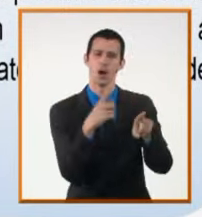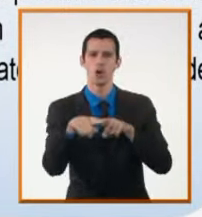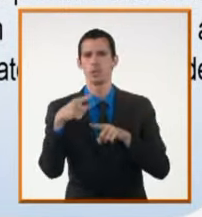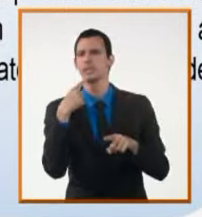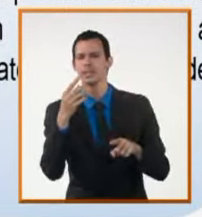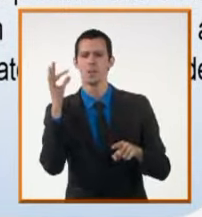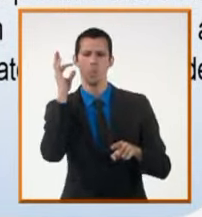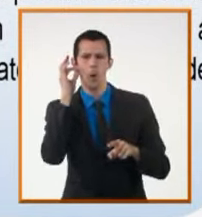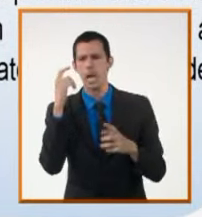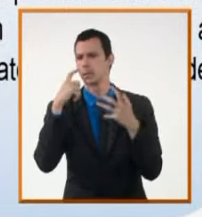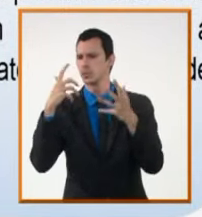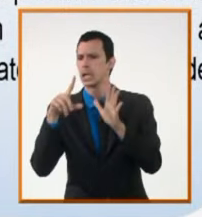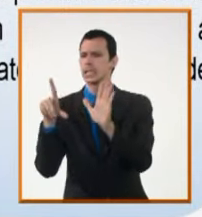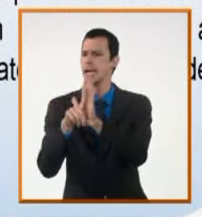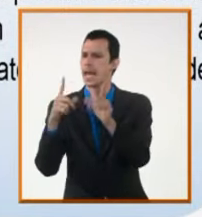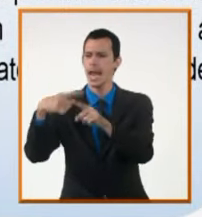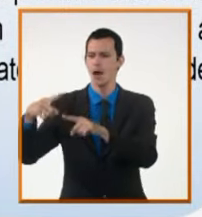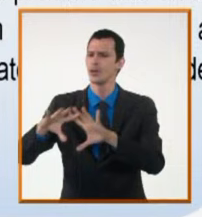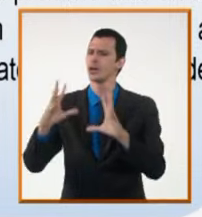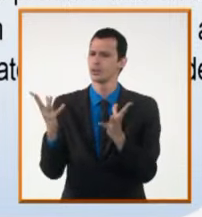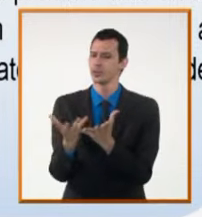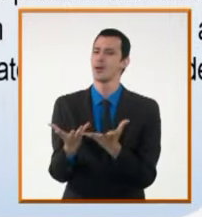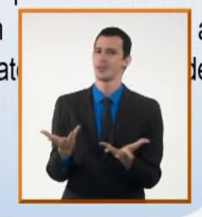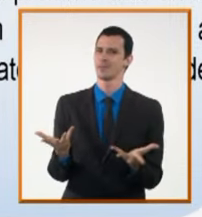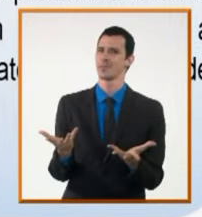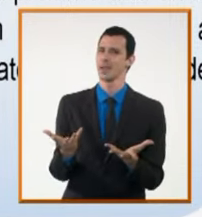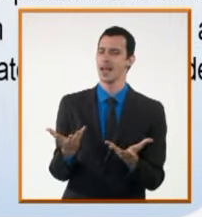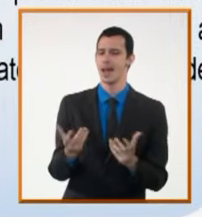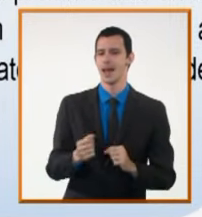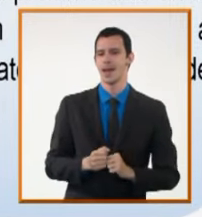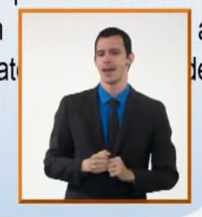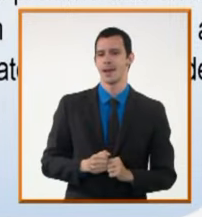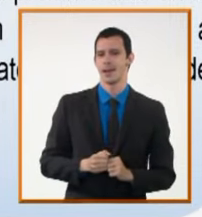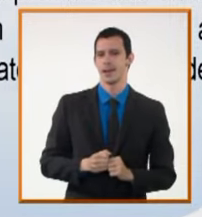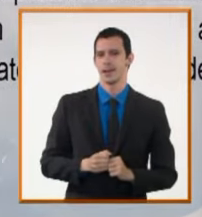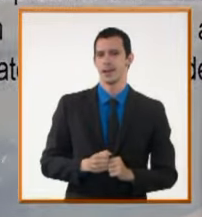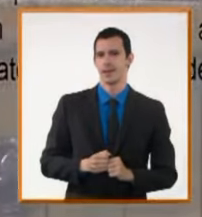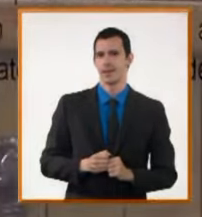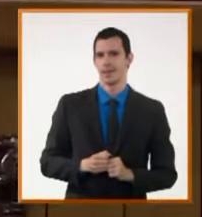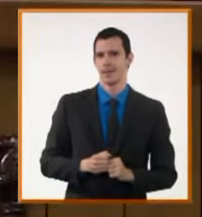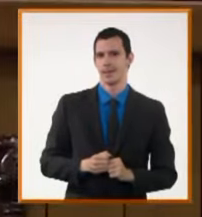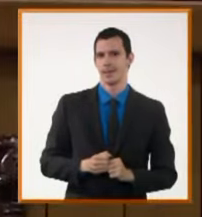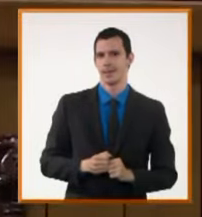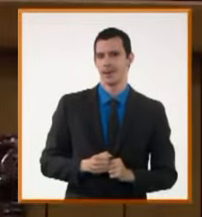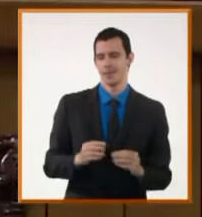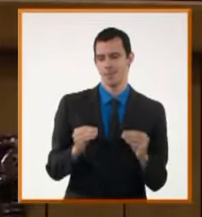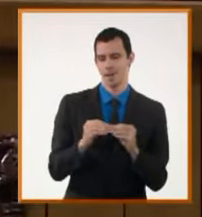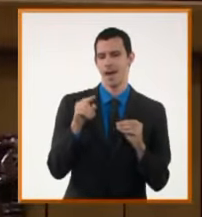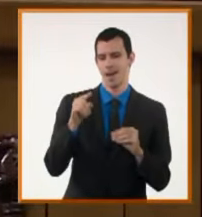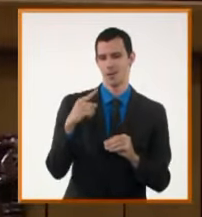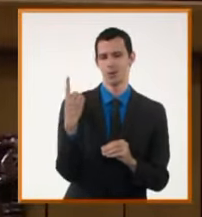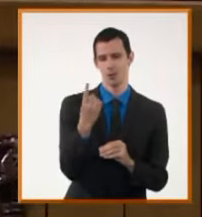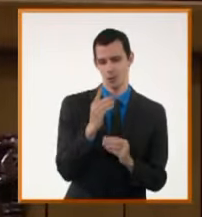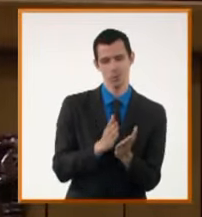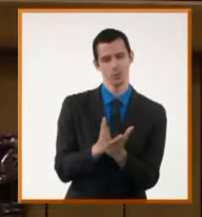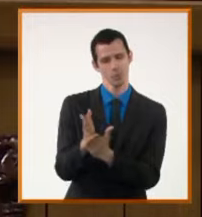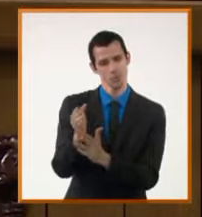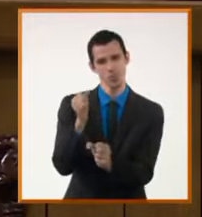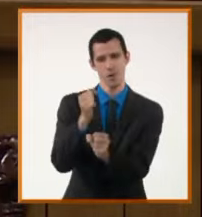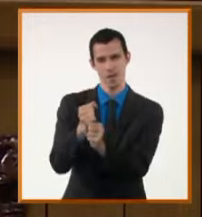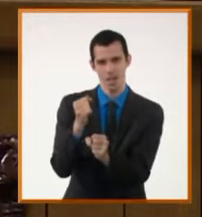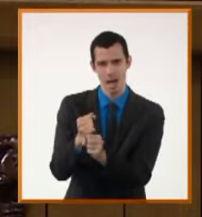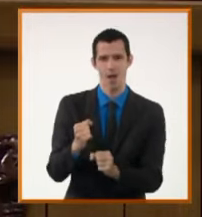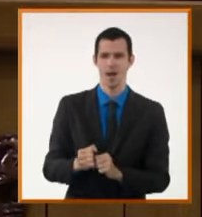se han aprobado, las acciones, y importante, irle arriba con prevención, pero con enfrentamiento a